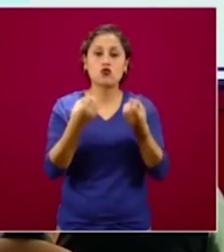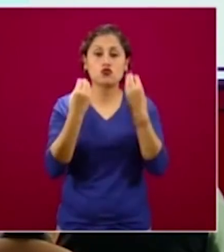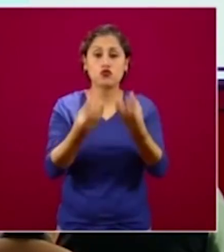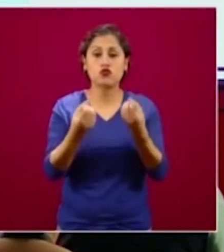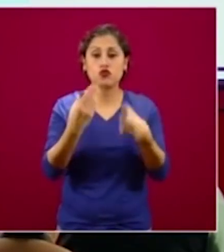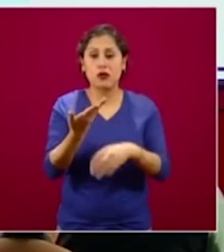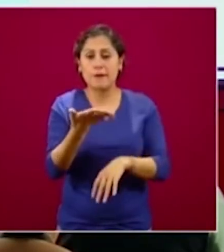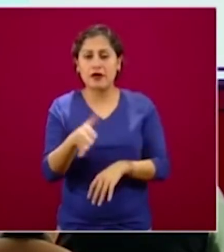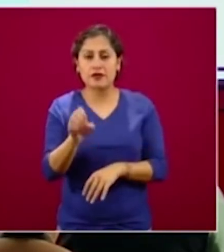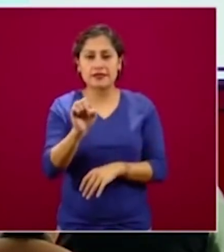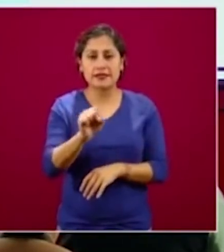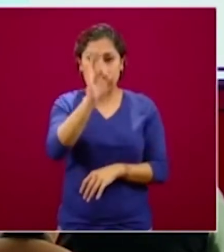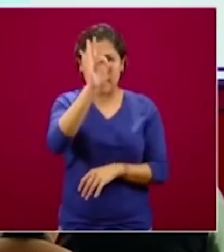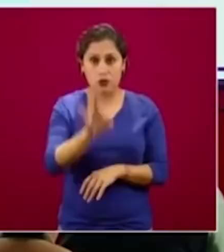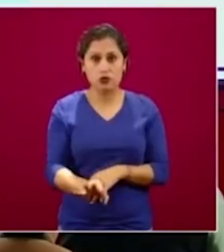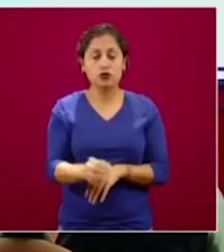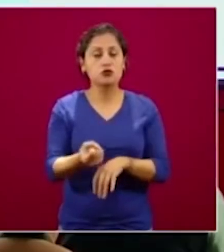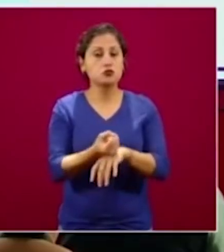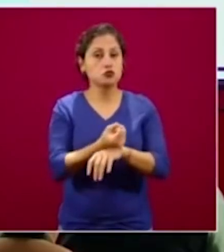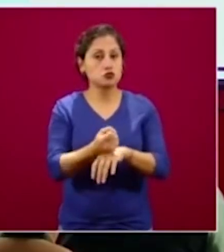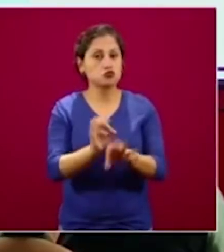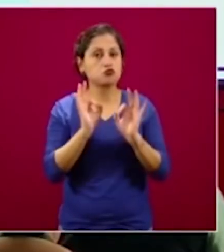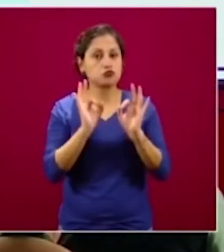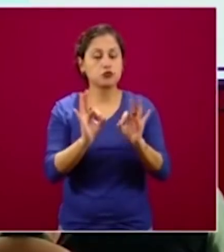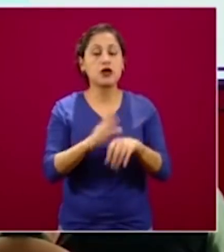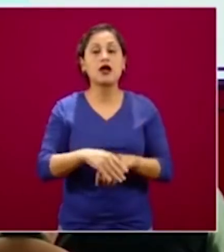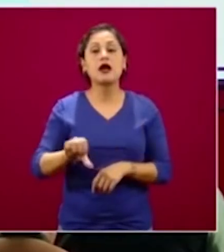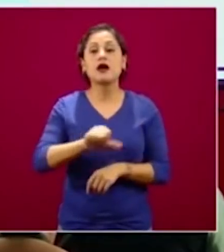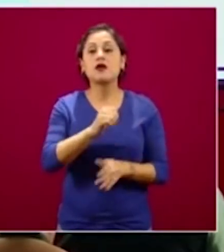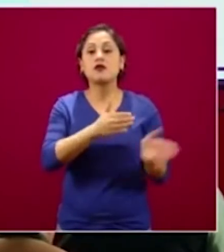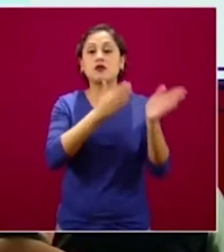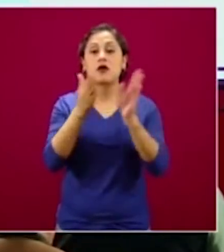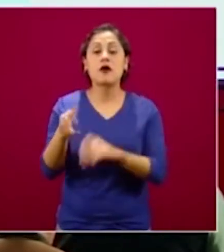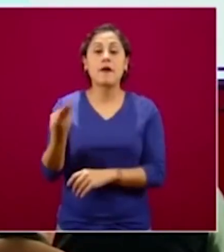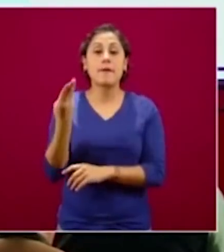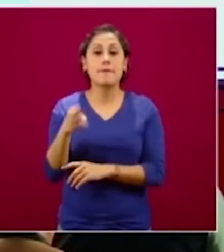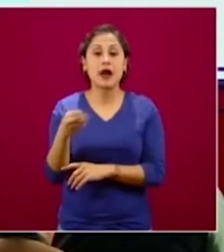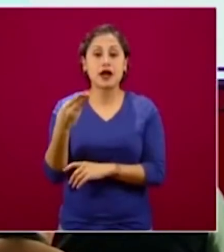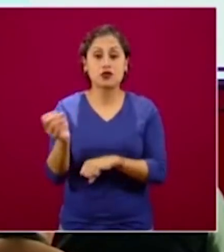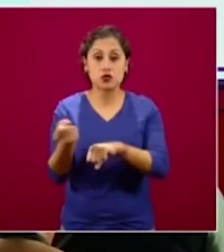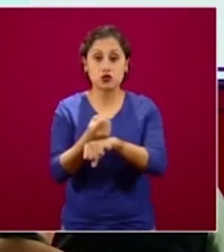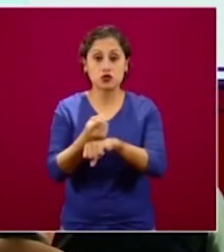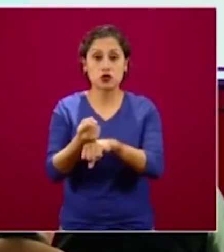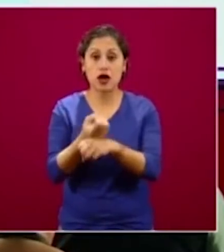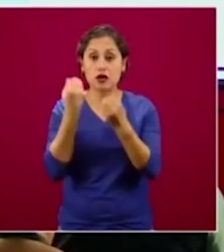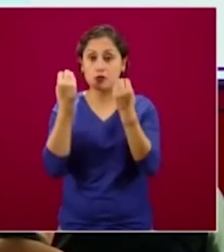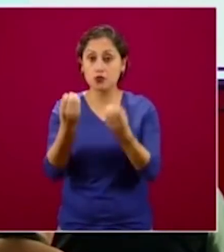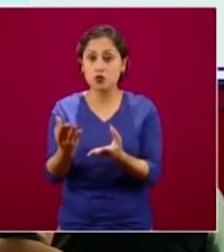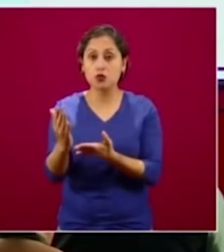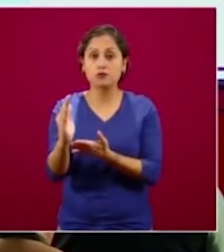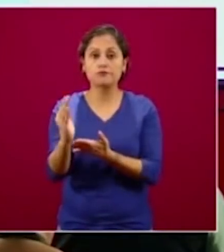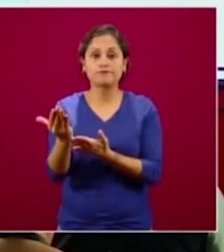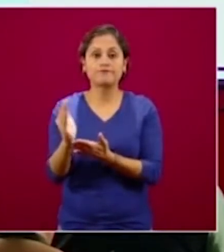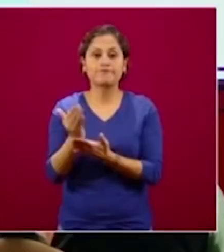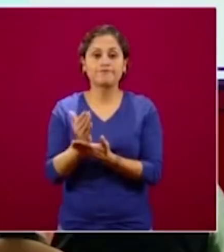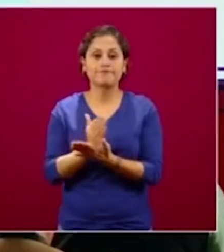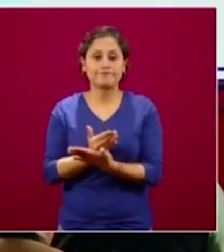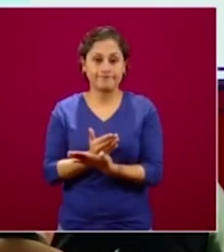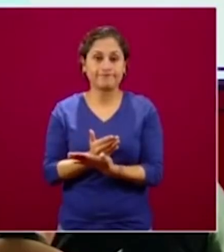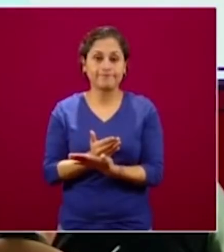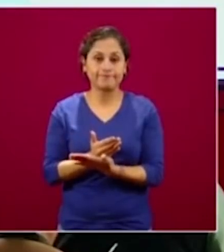60%. En el mes de mayo disminuye el abasto de sangre de acuerdo a lo presentado.